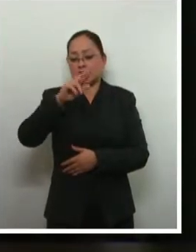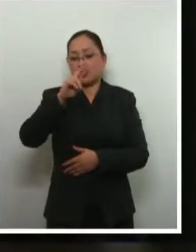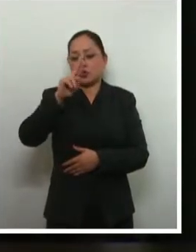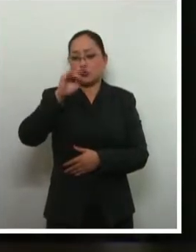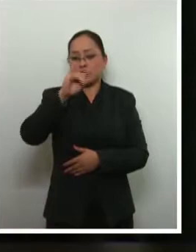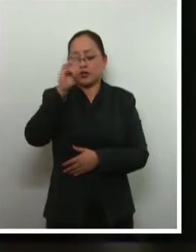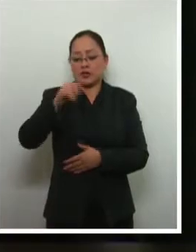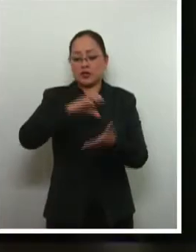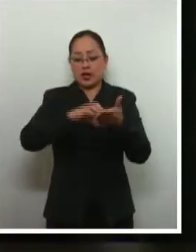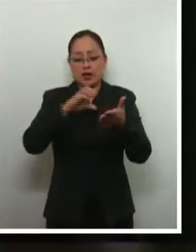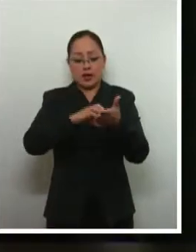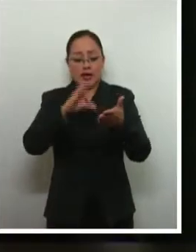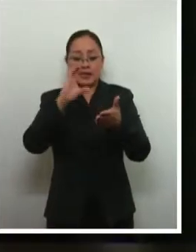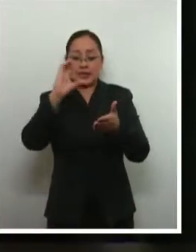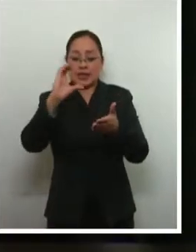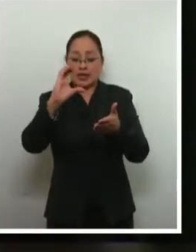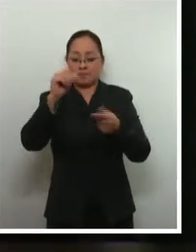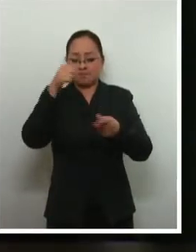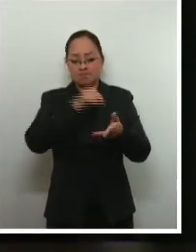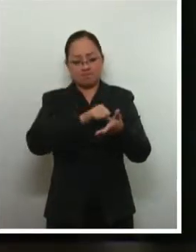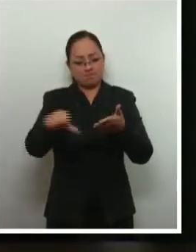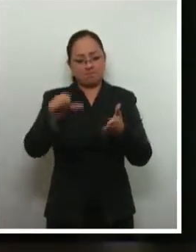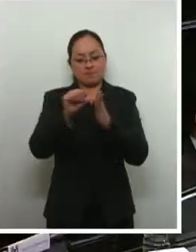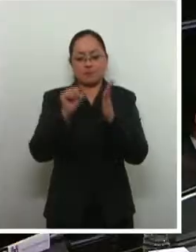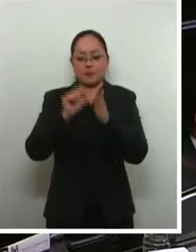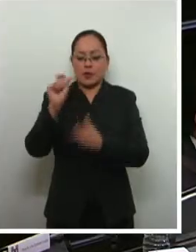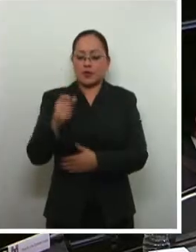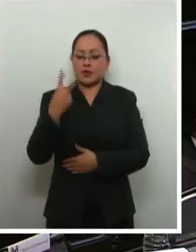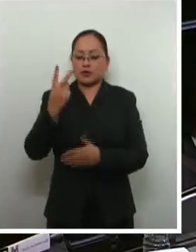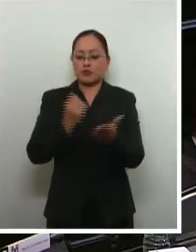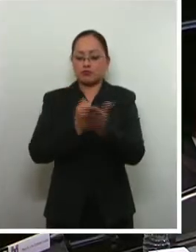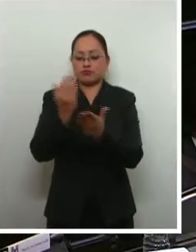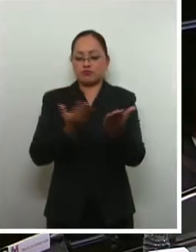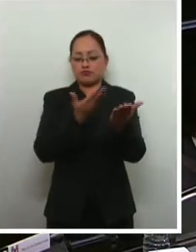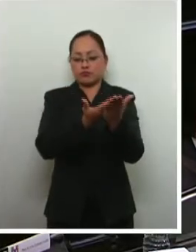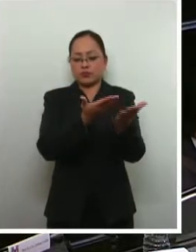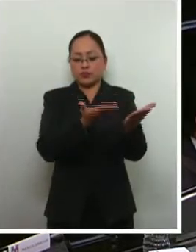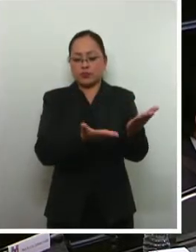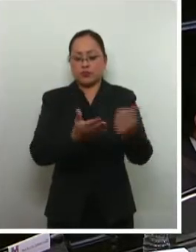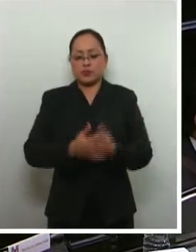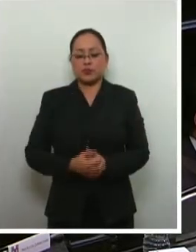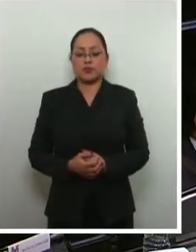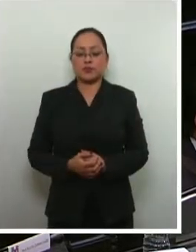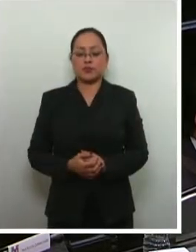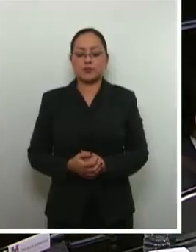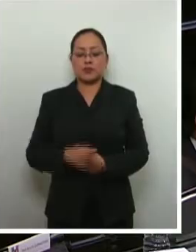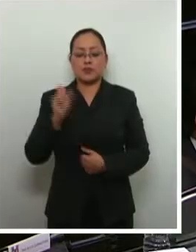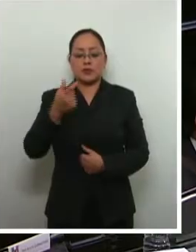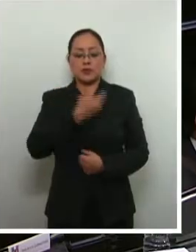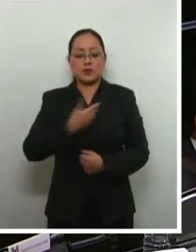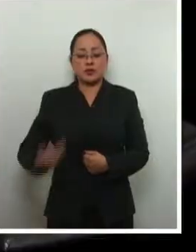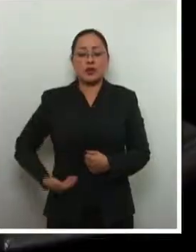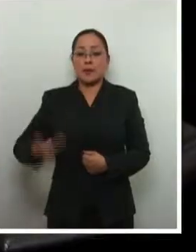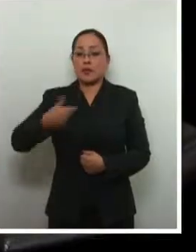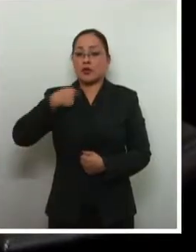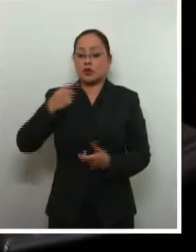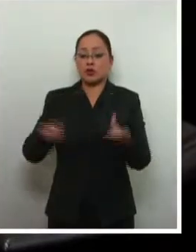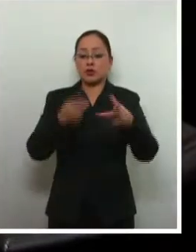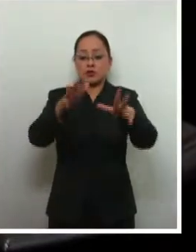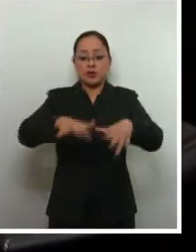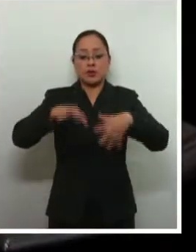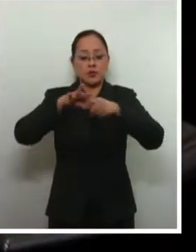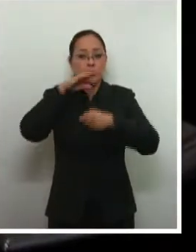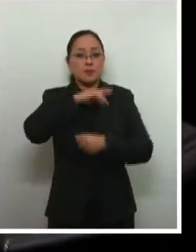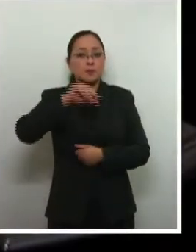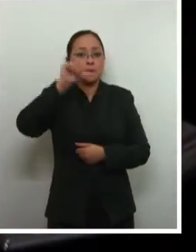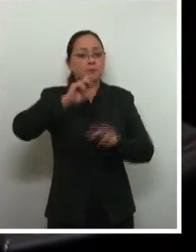apartado C del artículo 22 del dictamen. Por instrucciones de la Presidencia, en votación económica se consulta a la